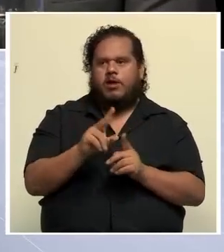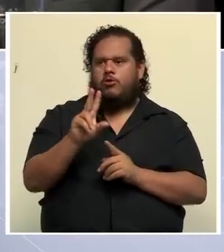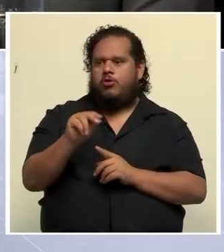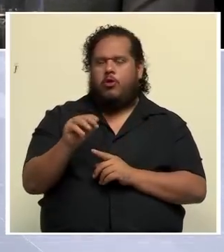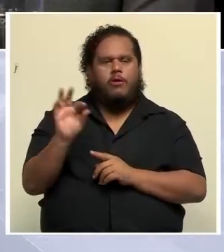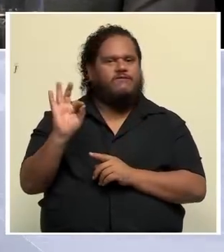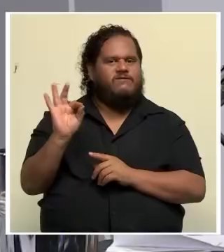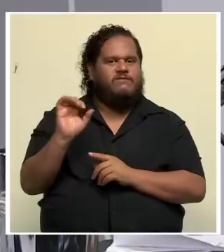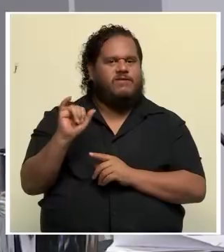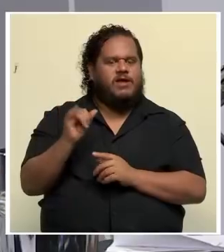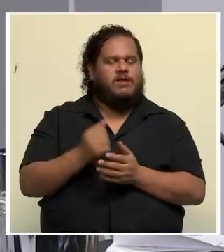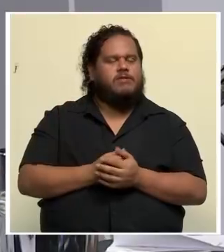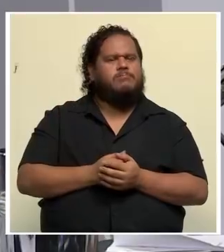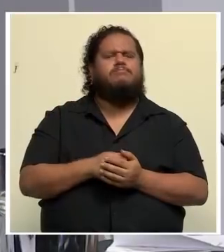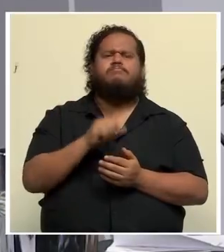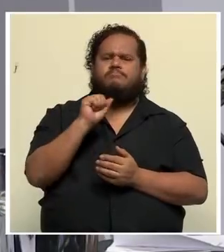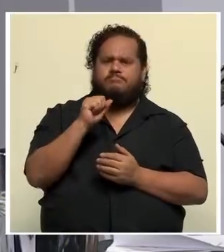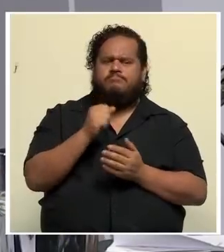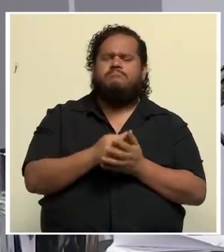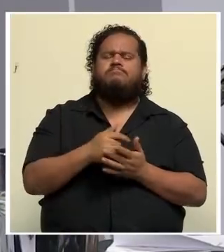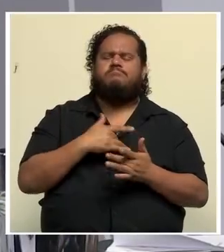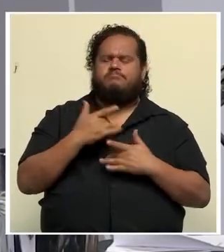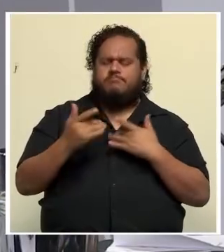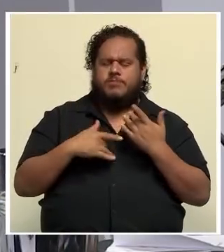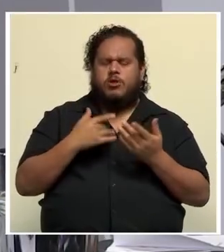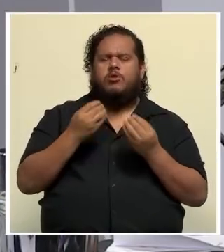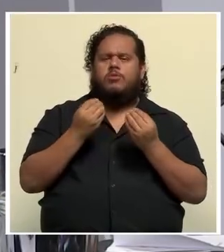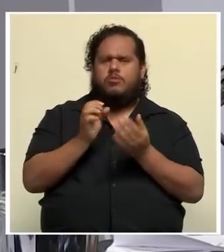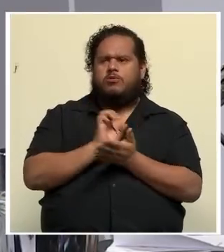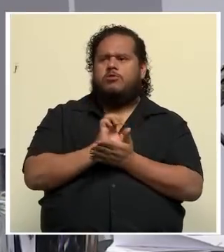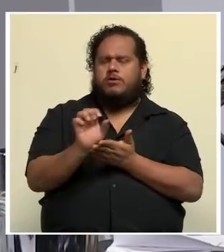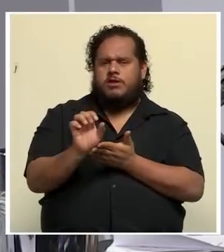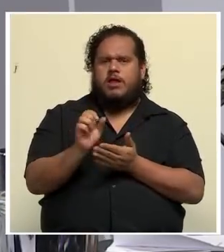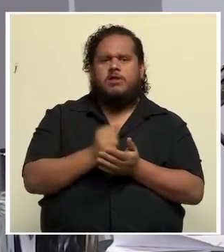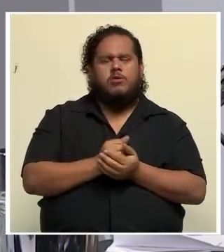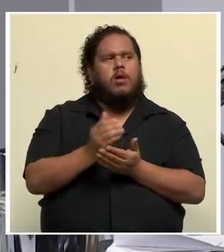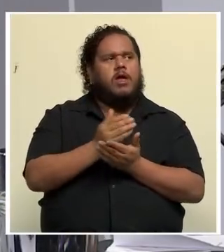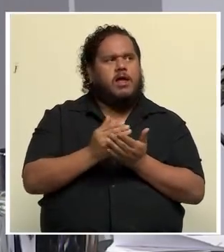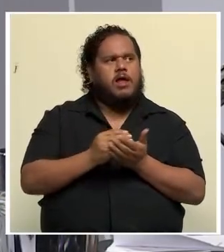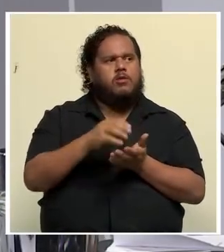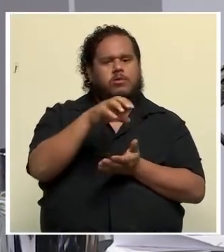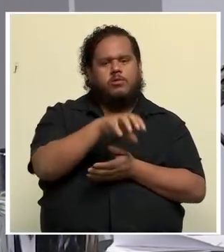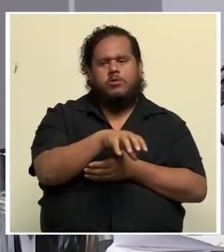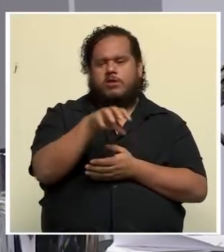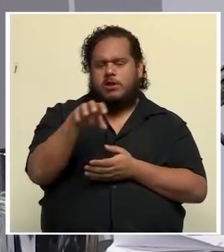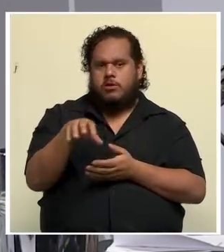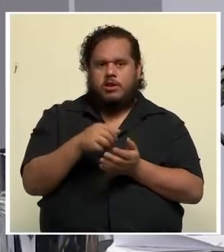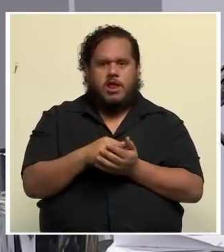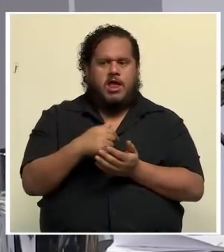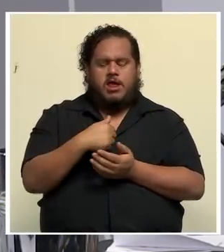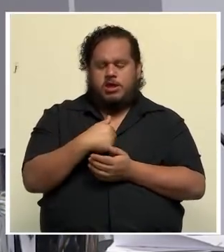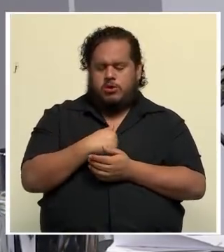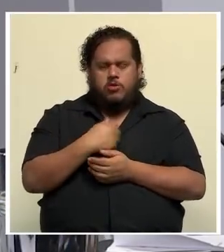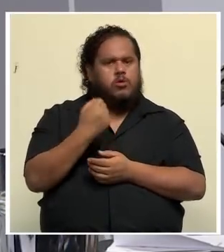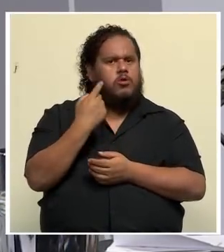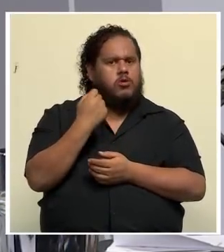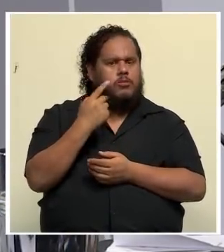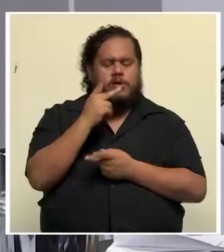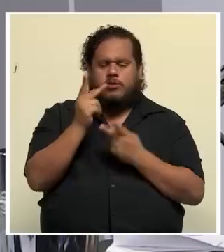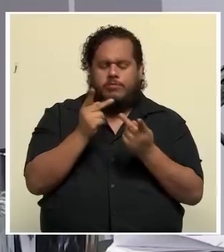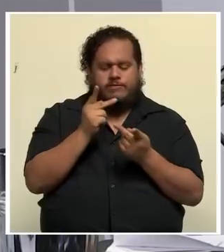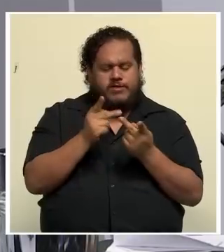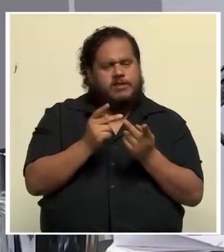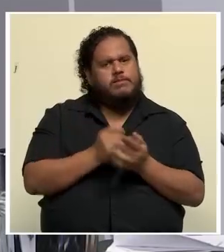Figueres? Sí, he sentido mucho rechazo en algunos sectores y lo comprendo